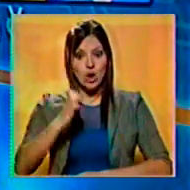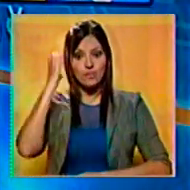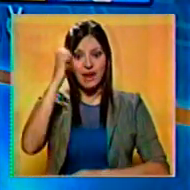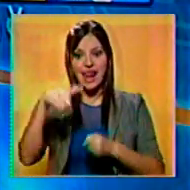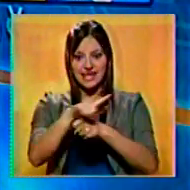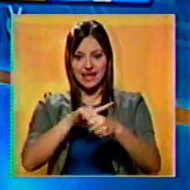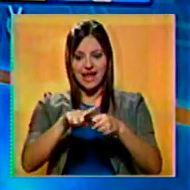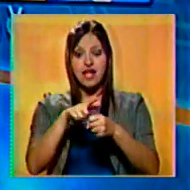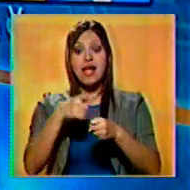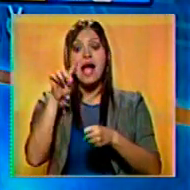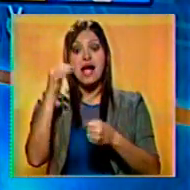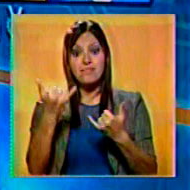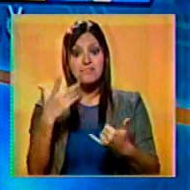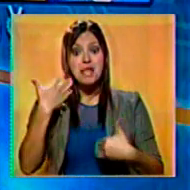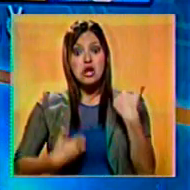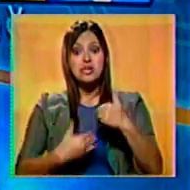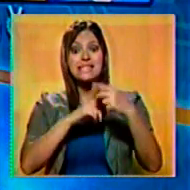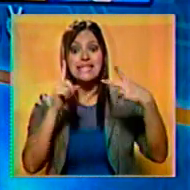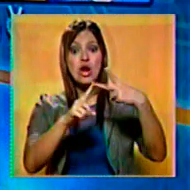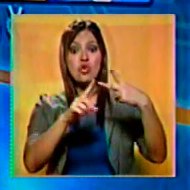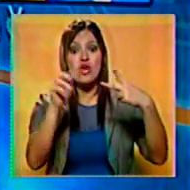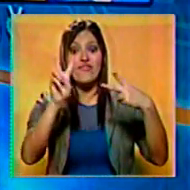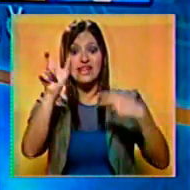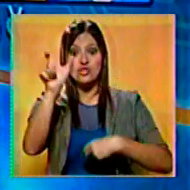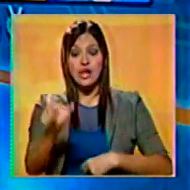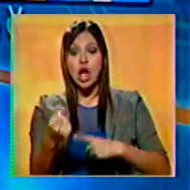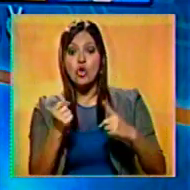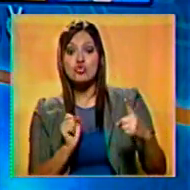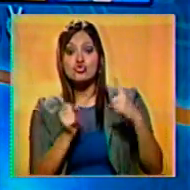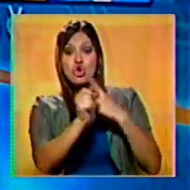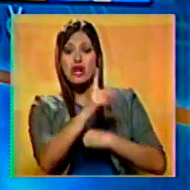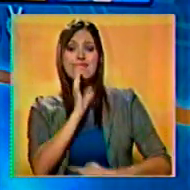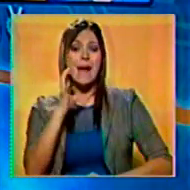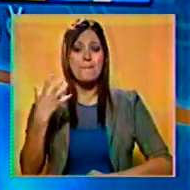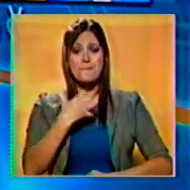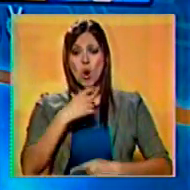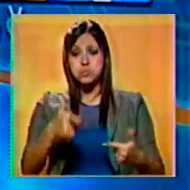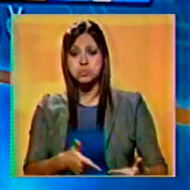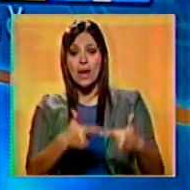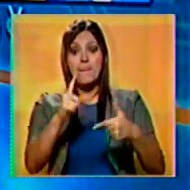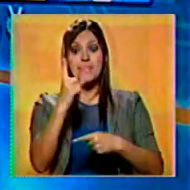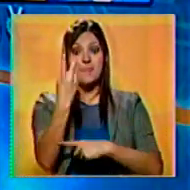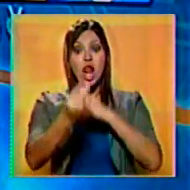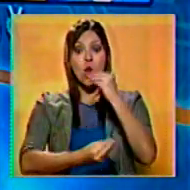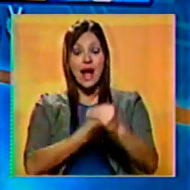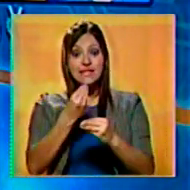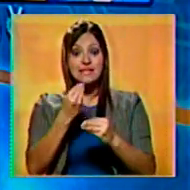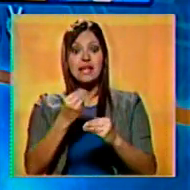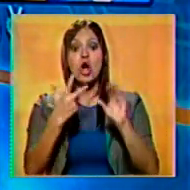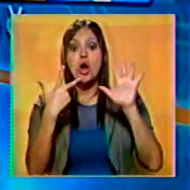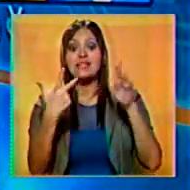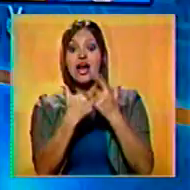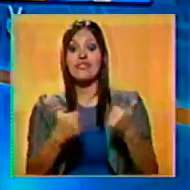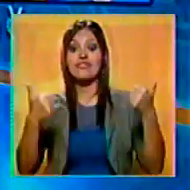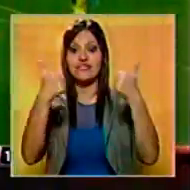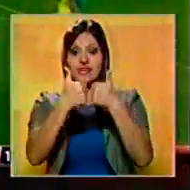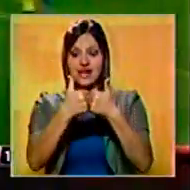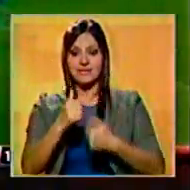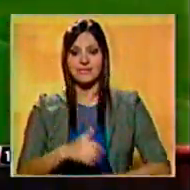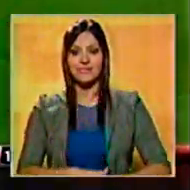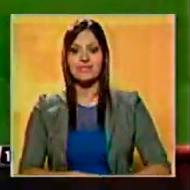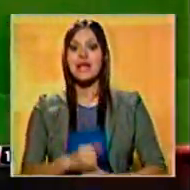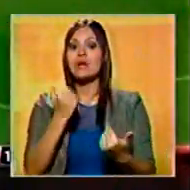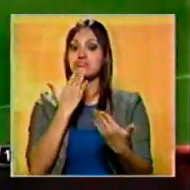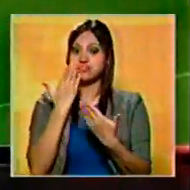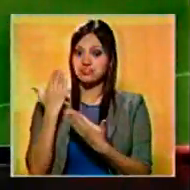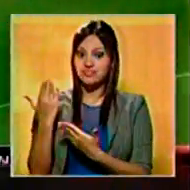miércoles Rondón se convirtió apenas en el segundo venezolano en marcar un gol en Champions y el primero que lo hace en octavos de final. El Signal